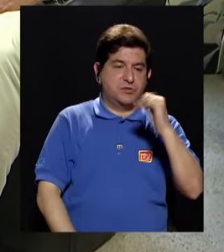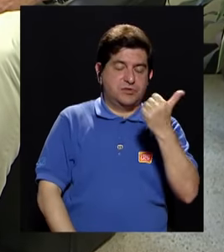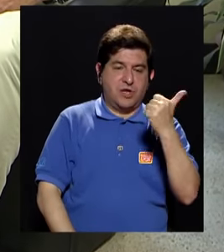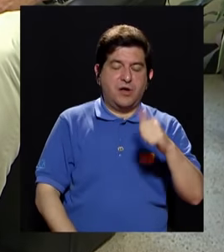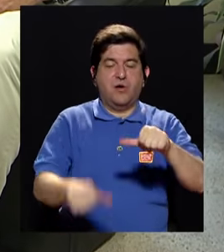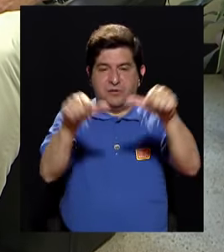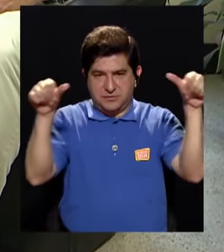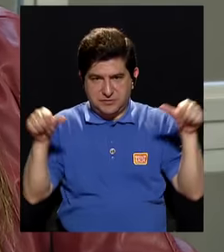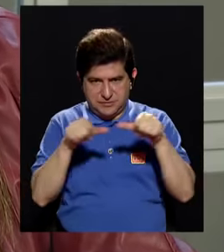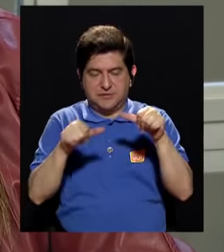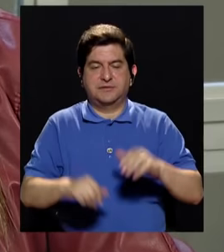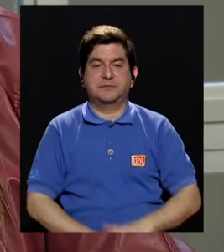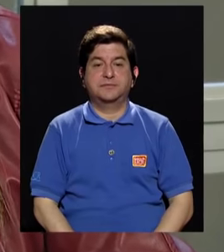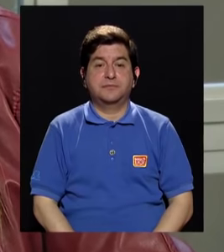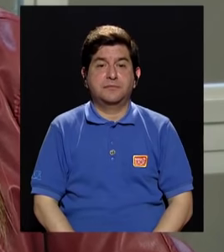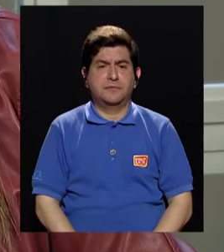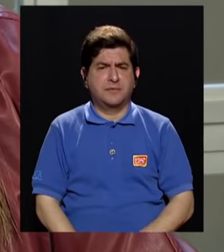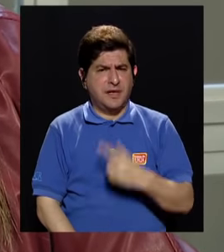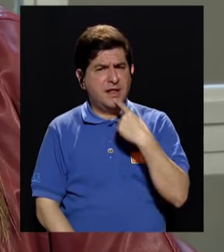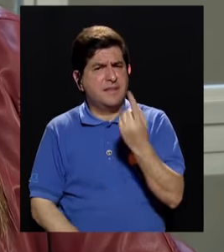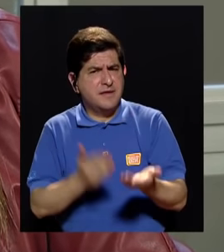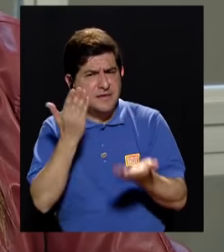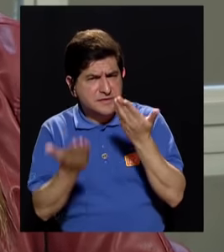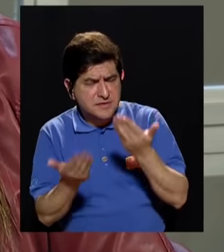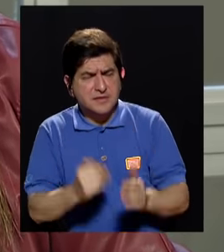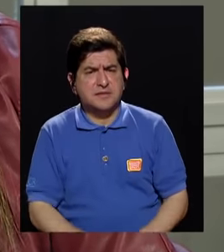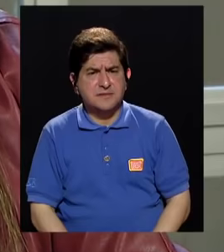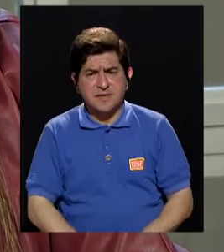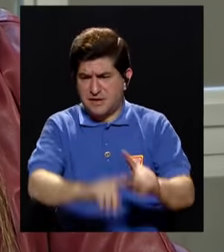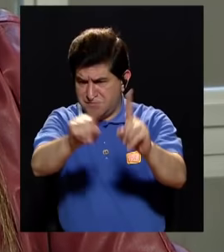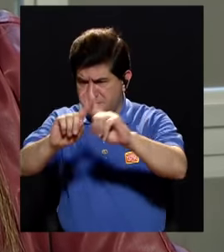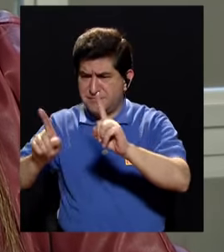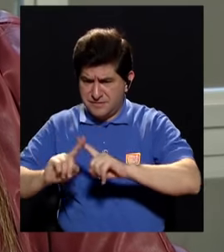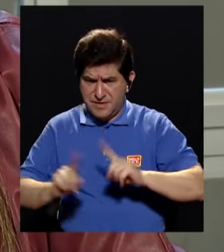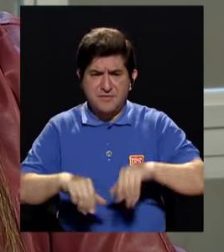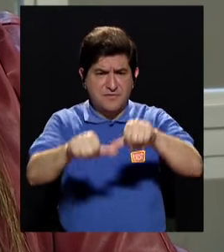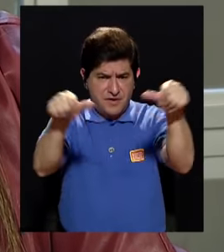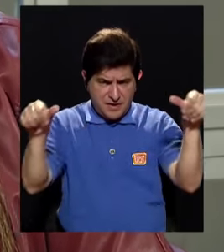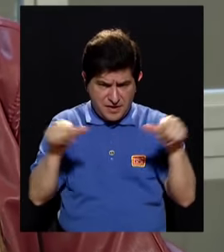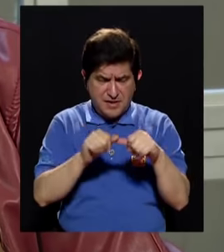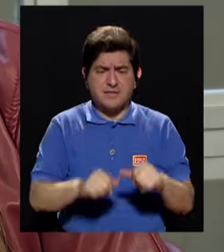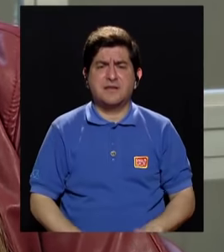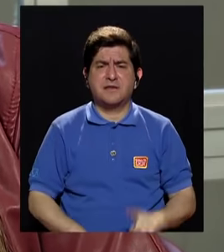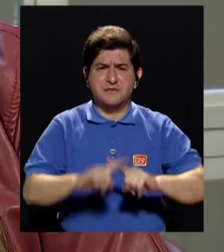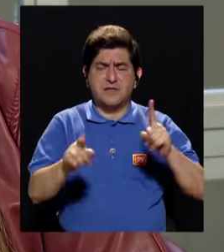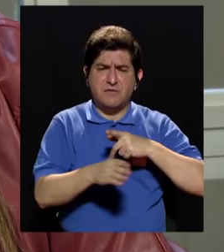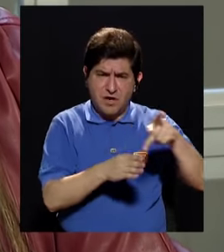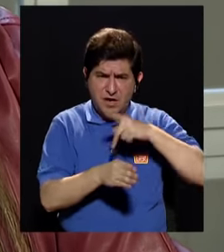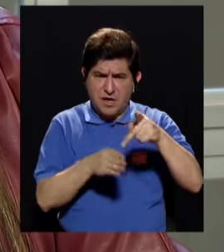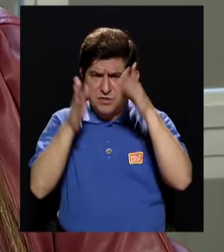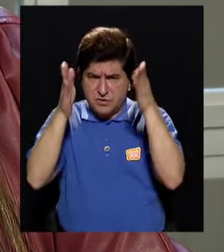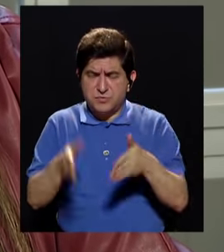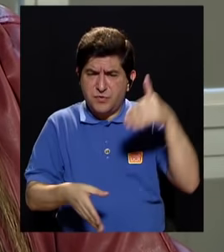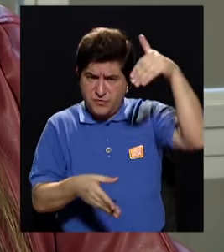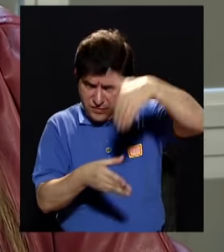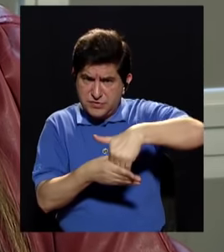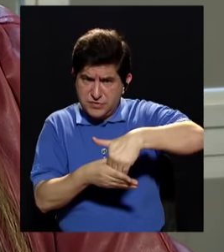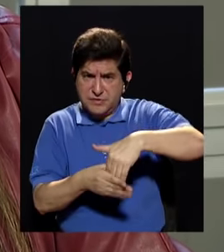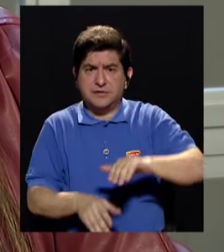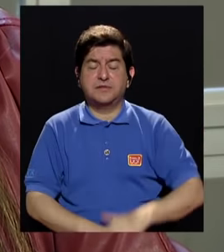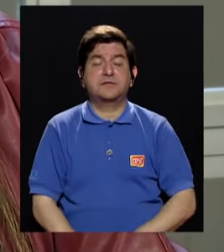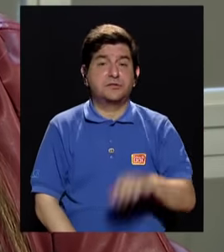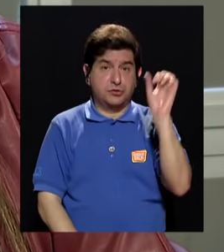demás secciones O sea que podríamos decir doctora que definitivamente son muchas áreas inter y multidisciplinarias que intervienen como